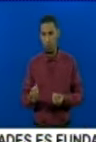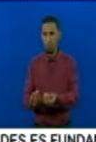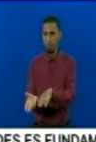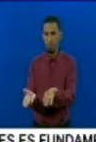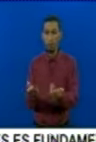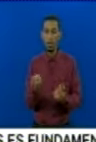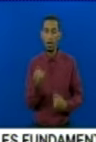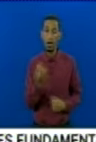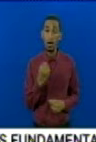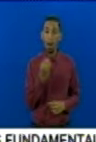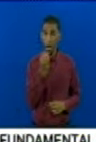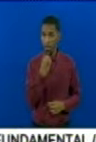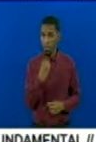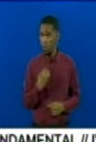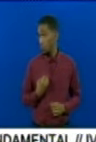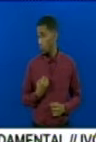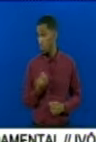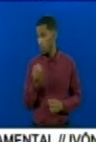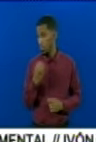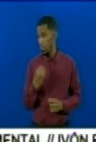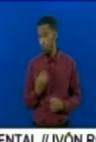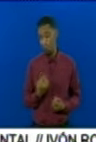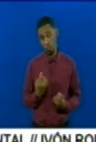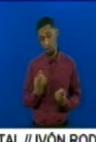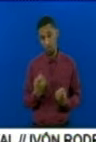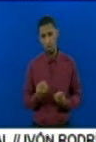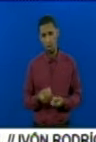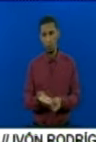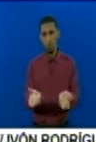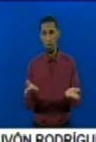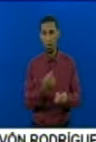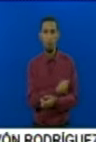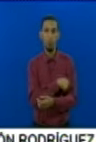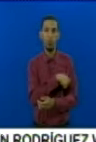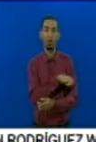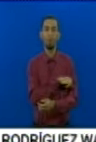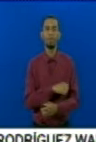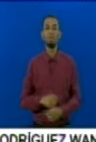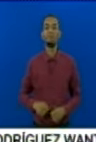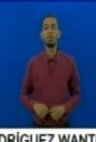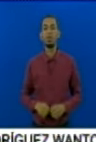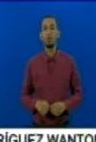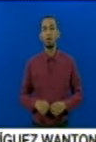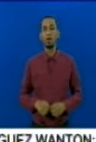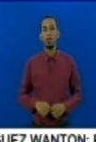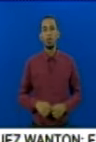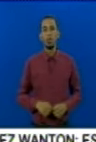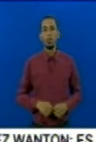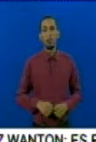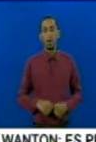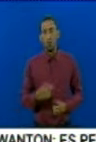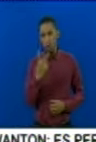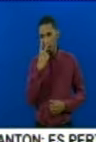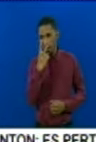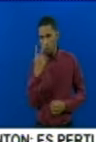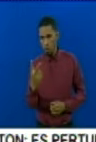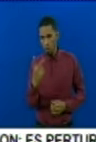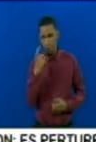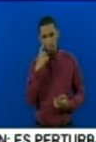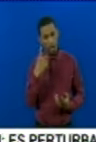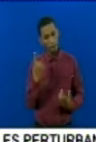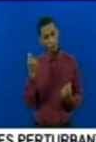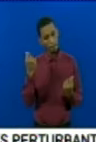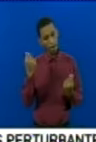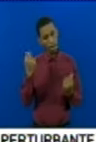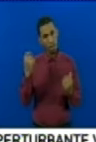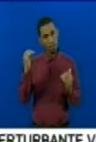sus necesidades, que sabemos que no lo es del todo suficiente, pero al menos es una atención, un precio más